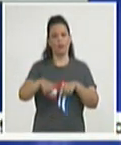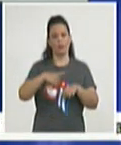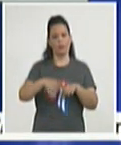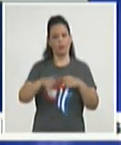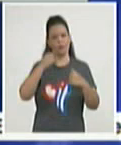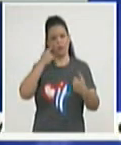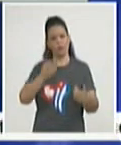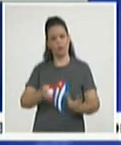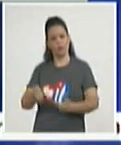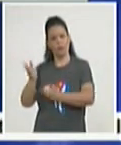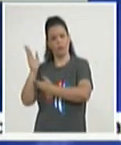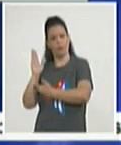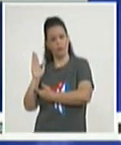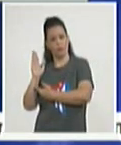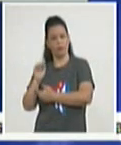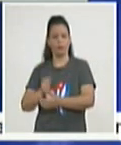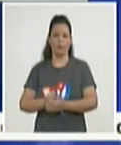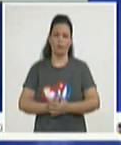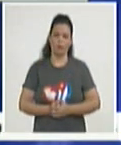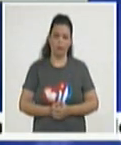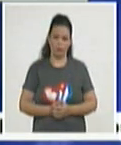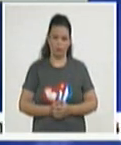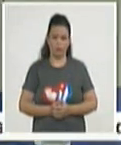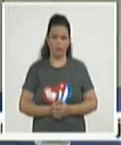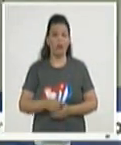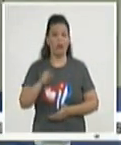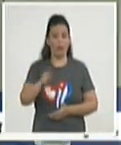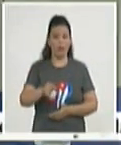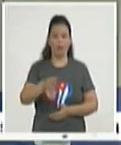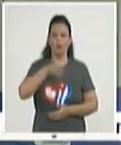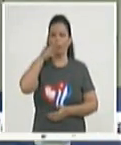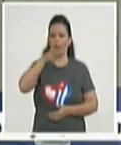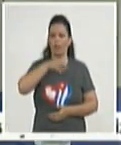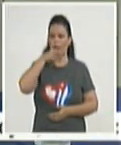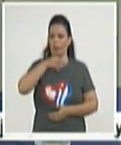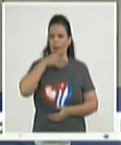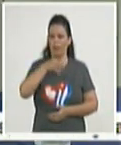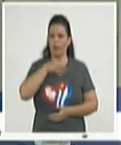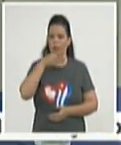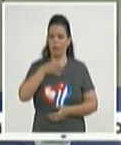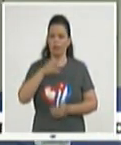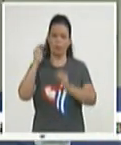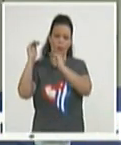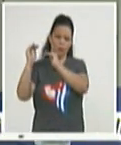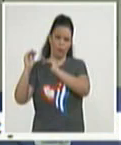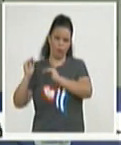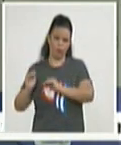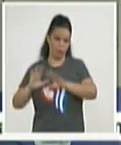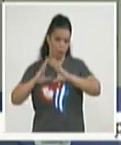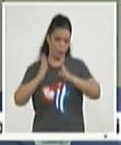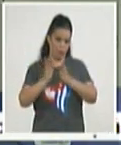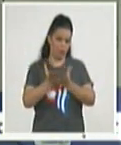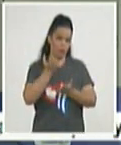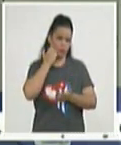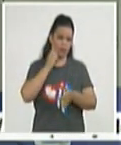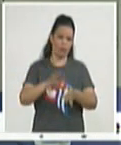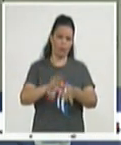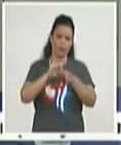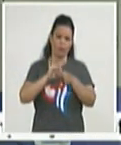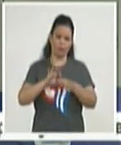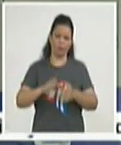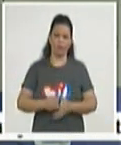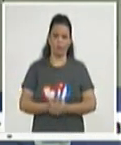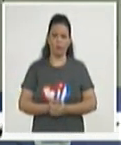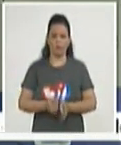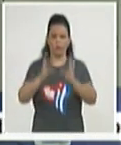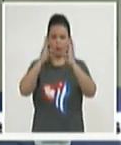Este es el comportamiento en los territorios, reitero, con las incidencias mayores. Por último, un